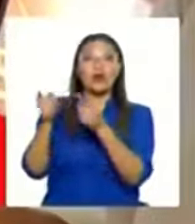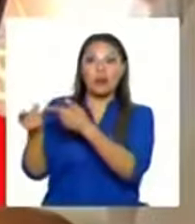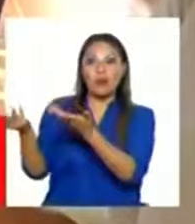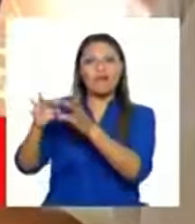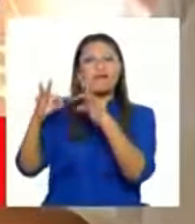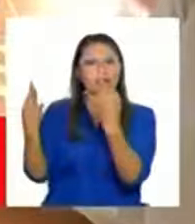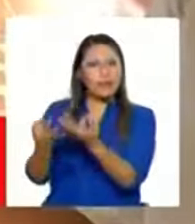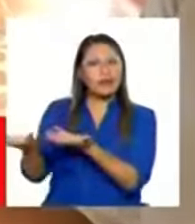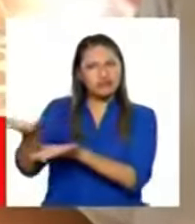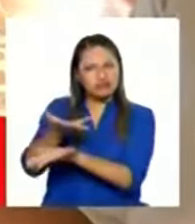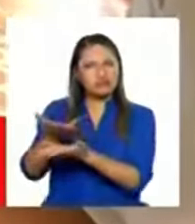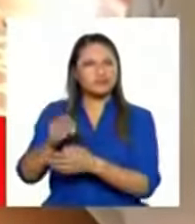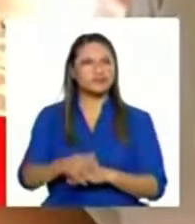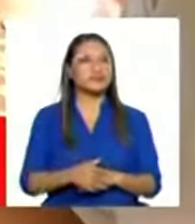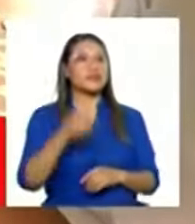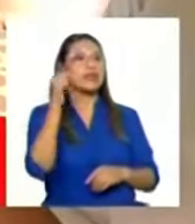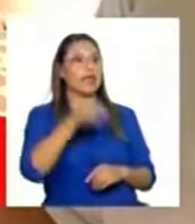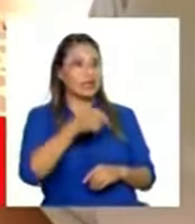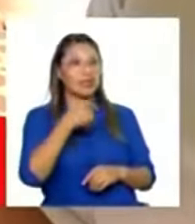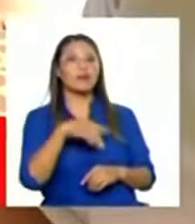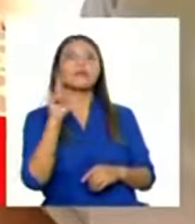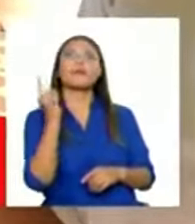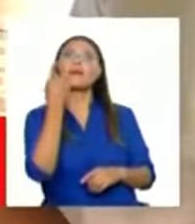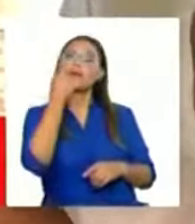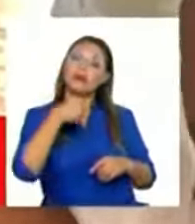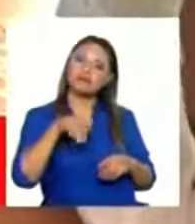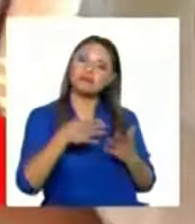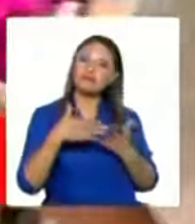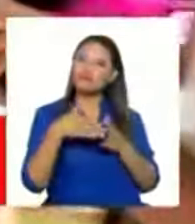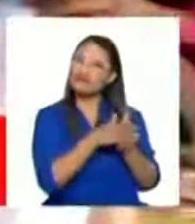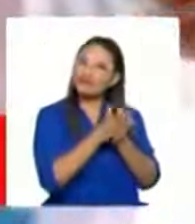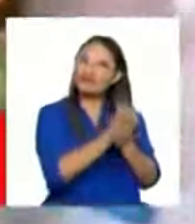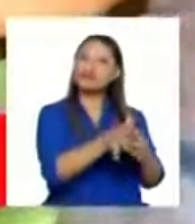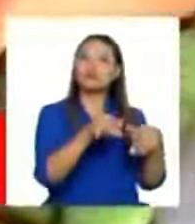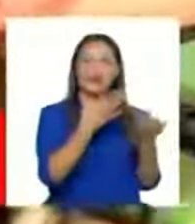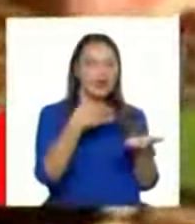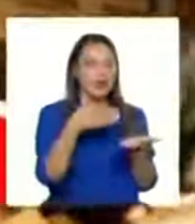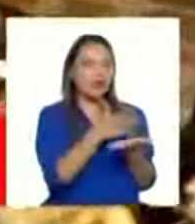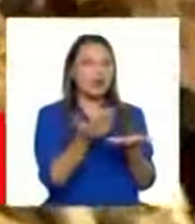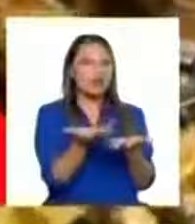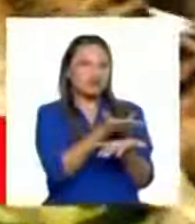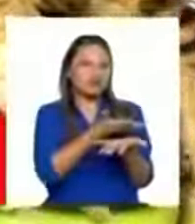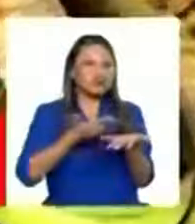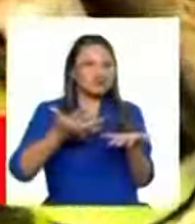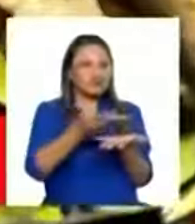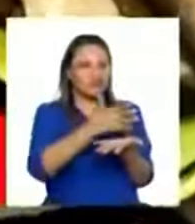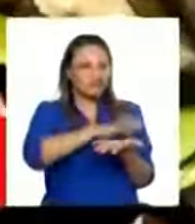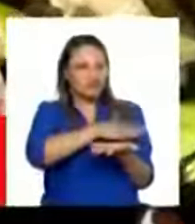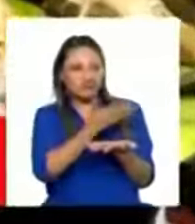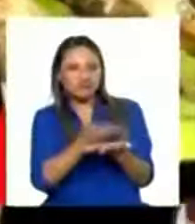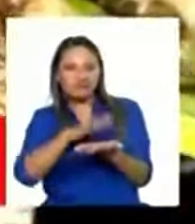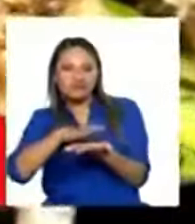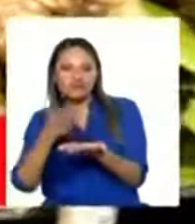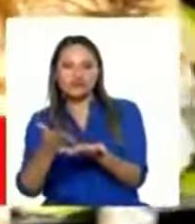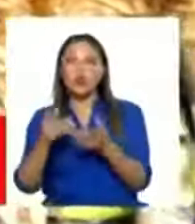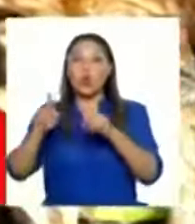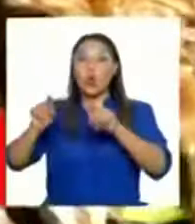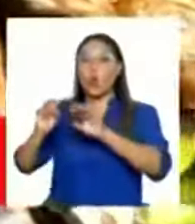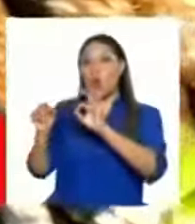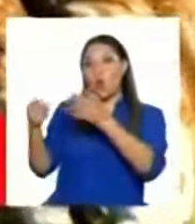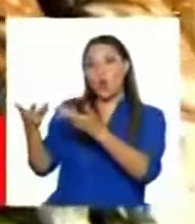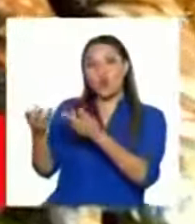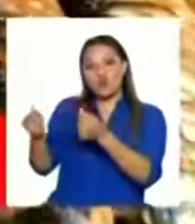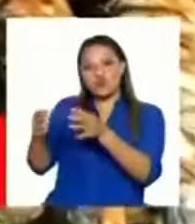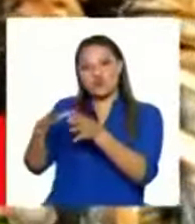Acá en Pucallpa nosotros en Semana Santa estamos a comer un pescado ahumado. Puede ser una palometa, puede ser un boquichico,